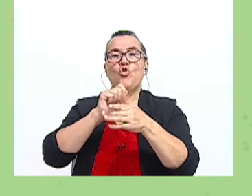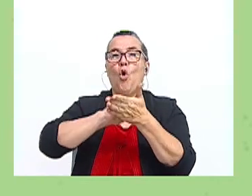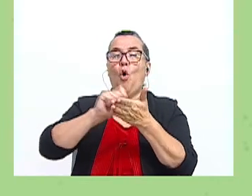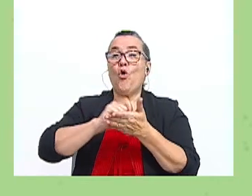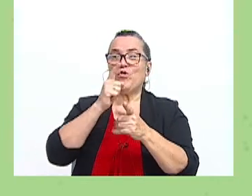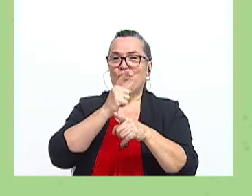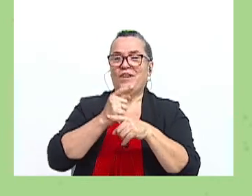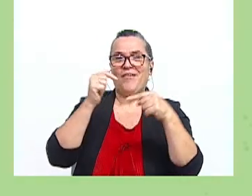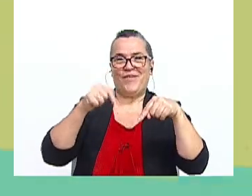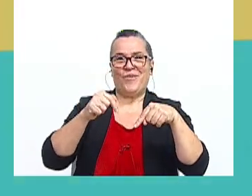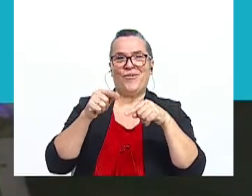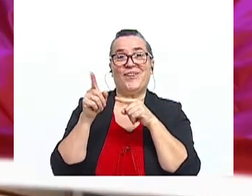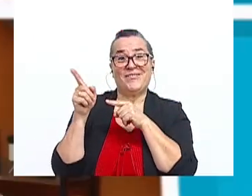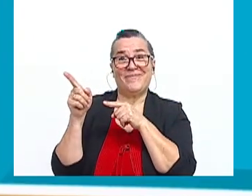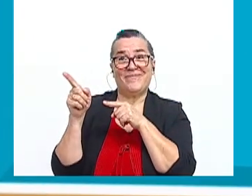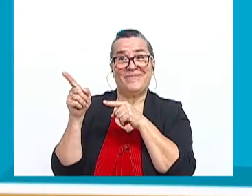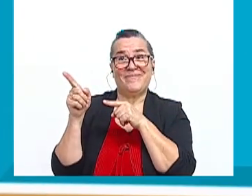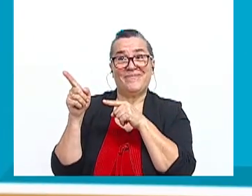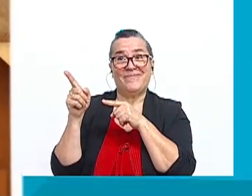hoy?